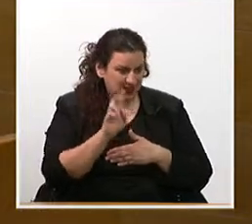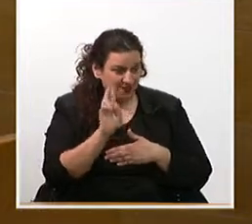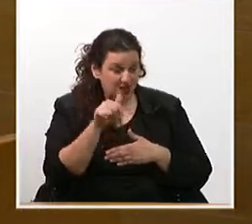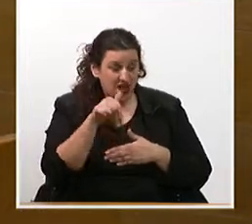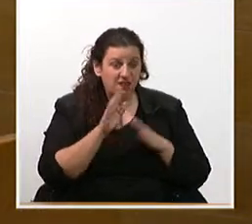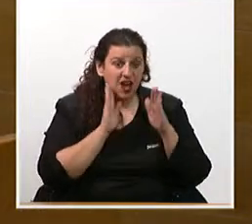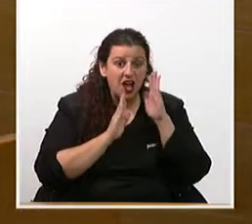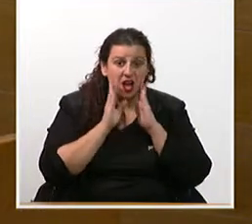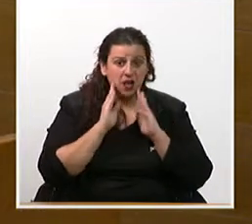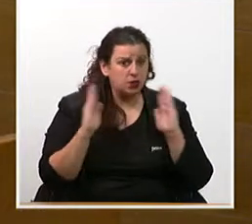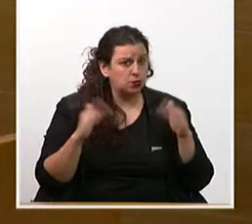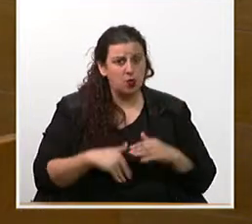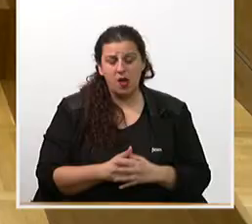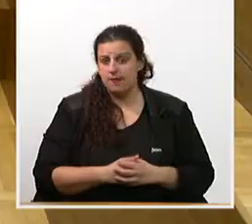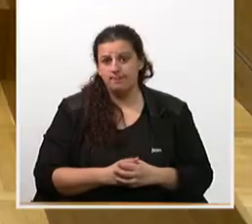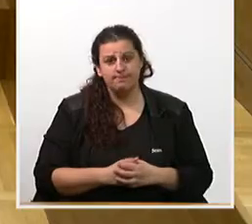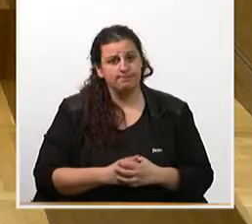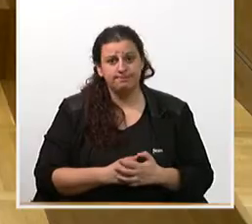Baja